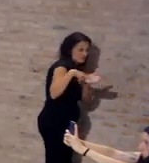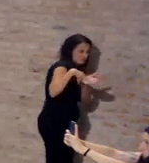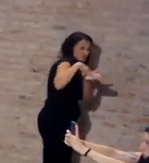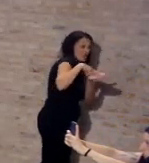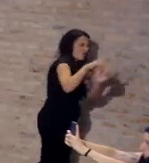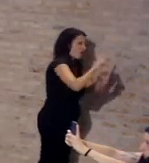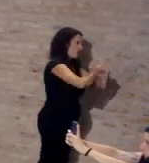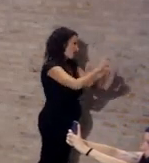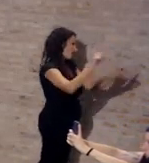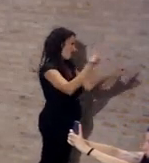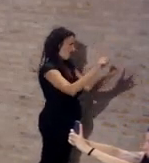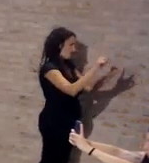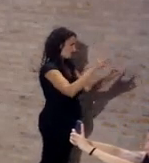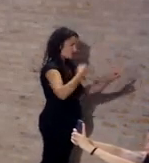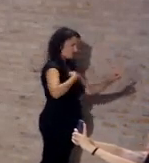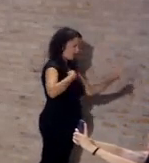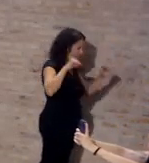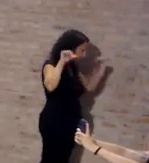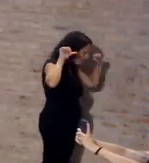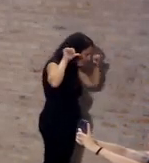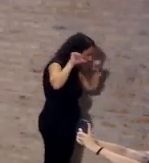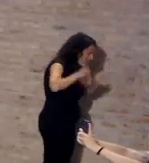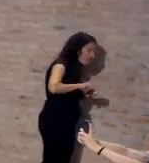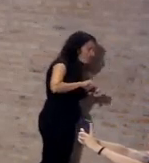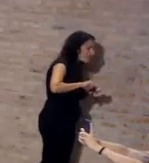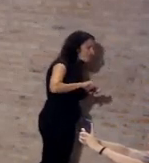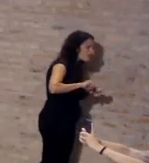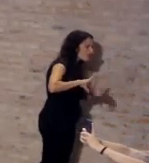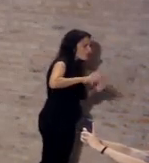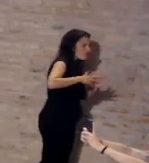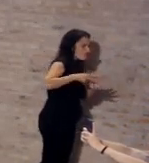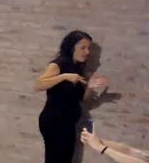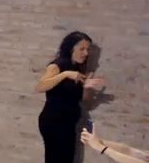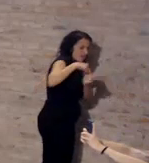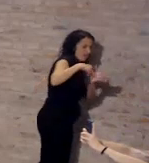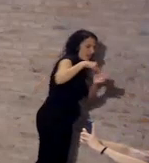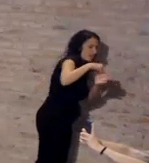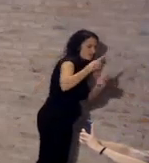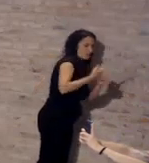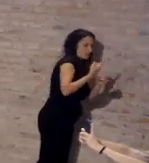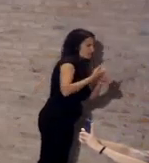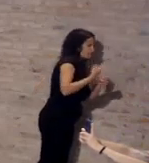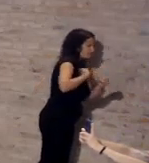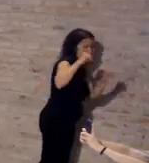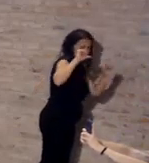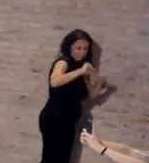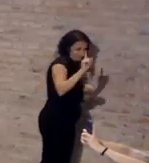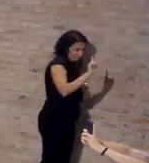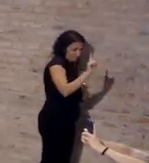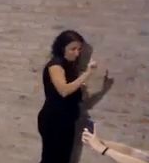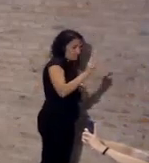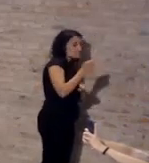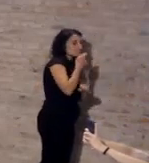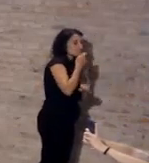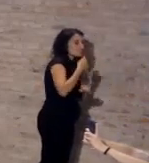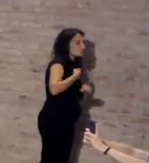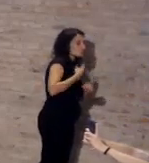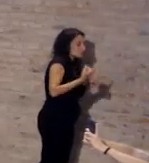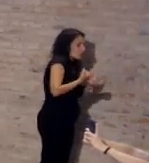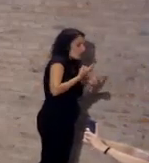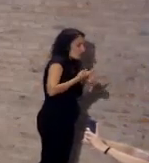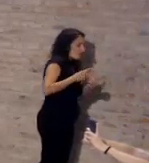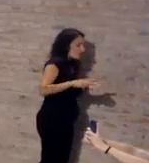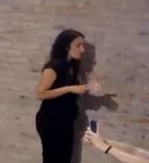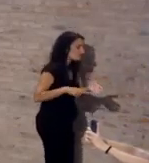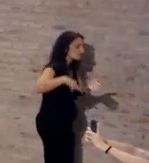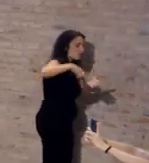estar de pie y no Me sentiré una fracasada al no poder darme un paso no Me sentiré incapaz cuando